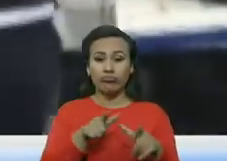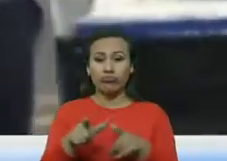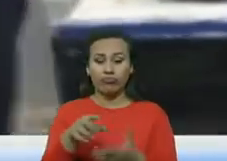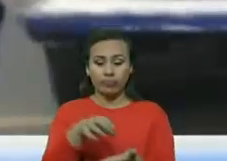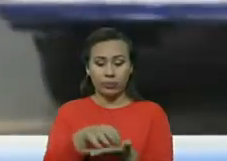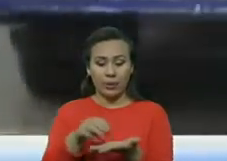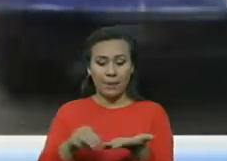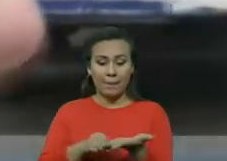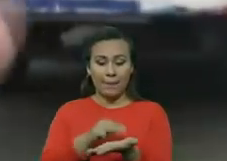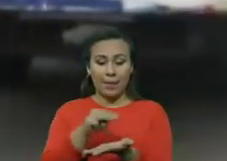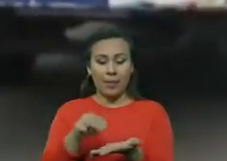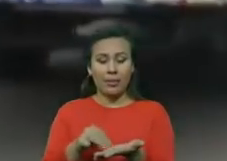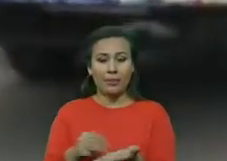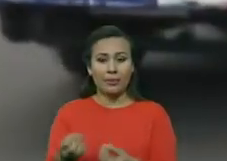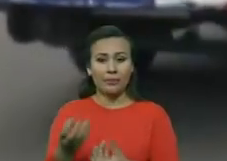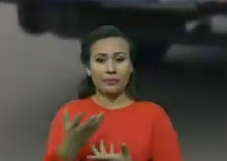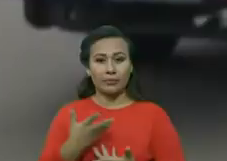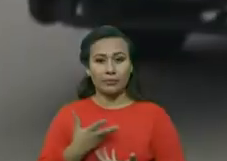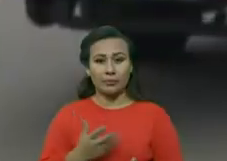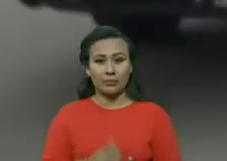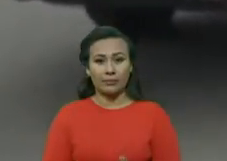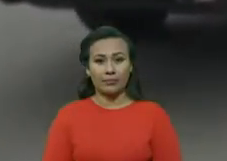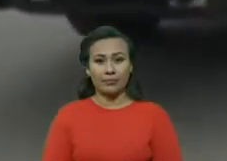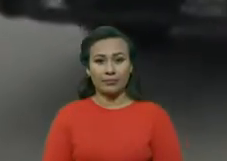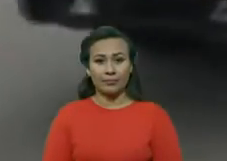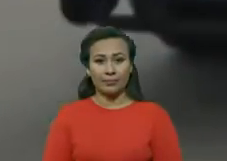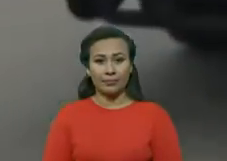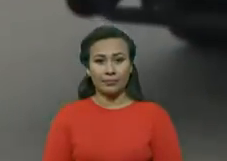de Manabí, informó Wendy Delgado.